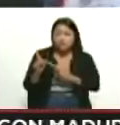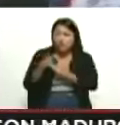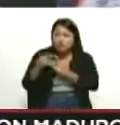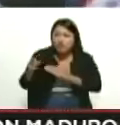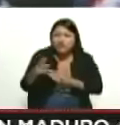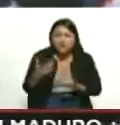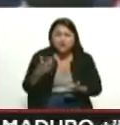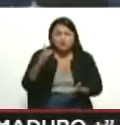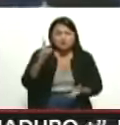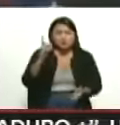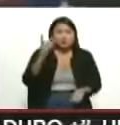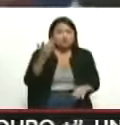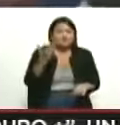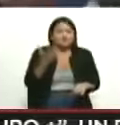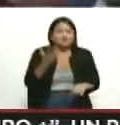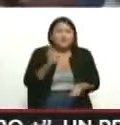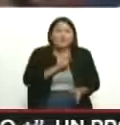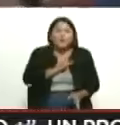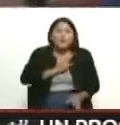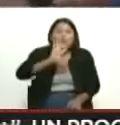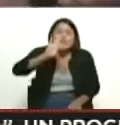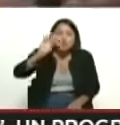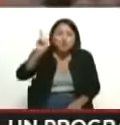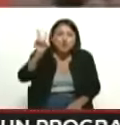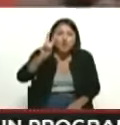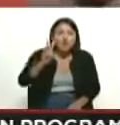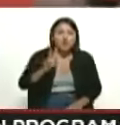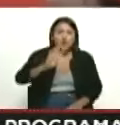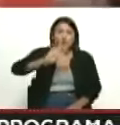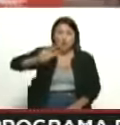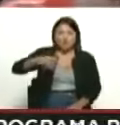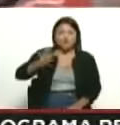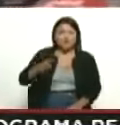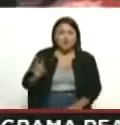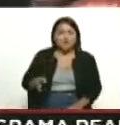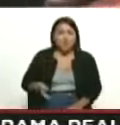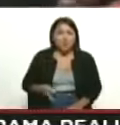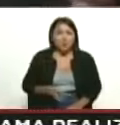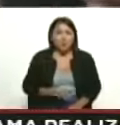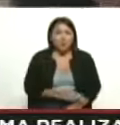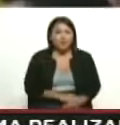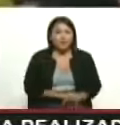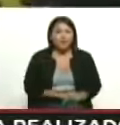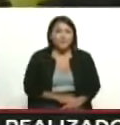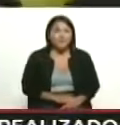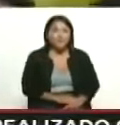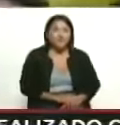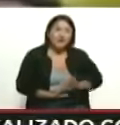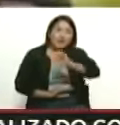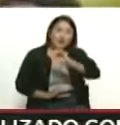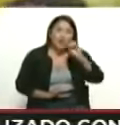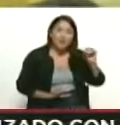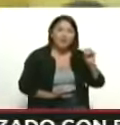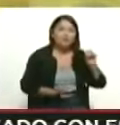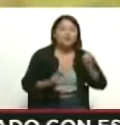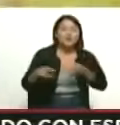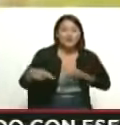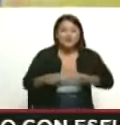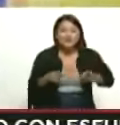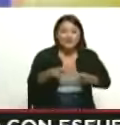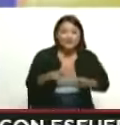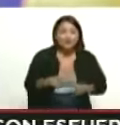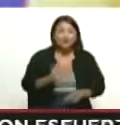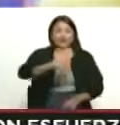su propiedad, como es todo lo que esté al oeste del río